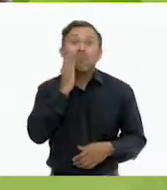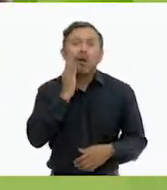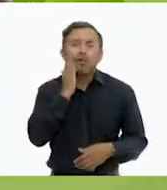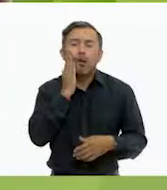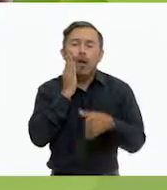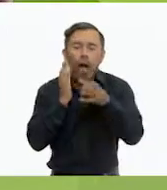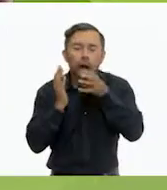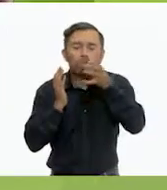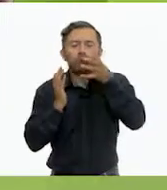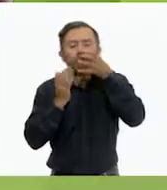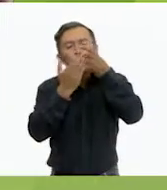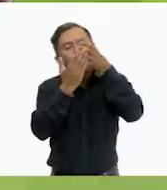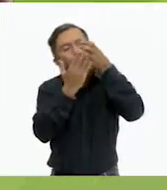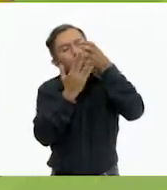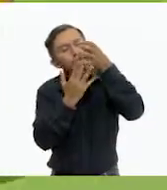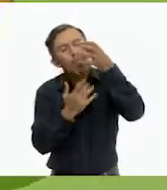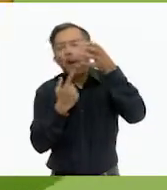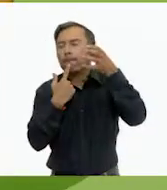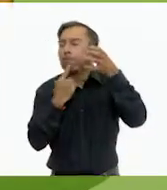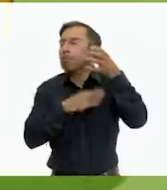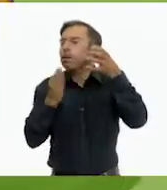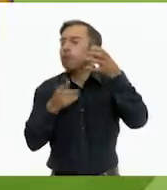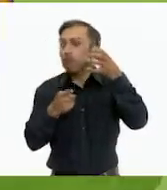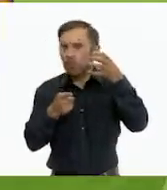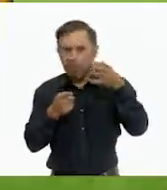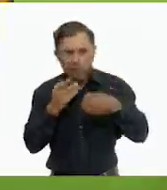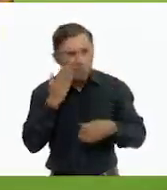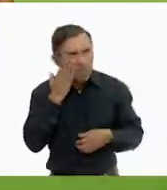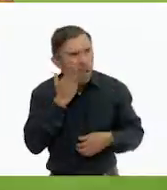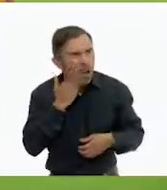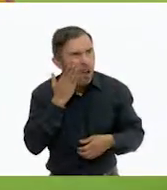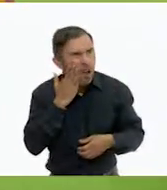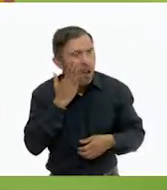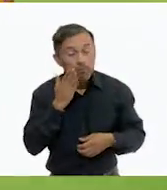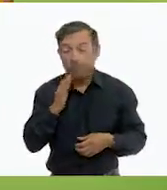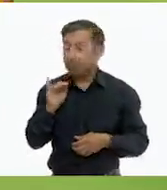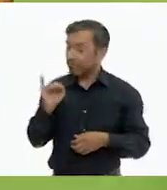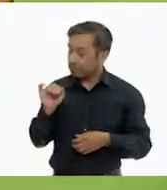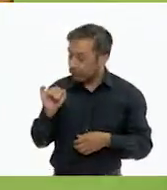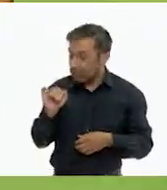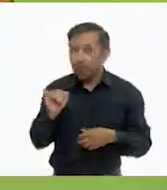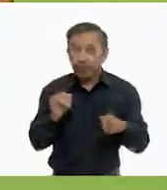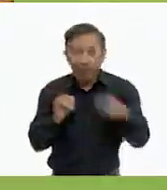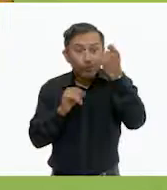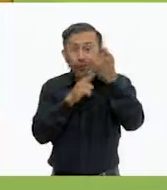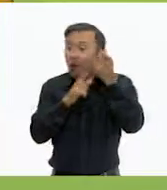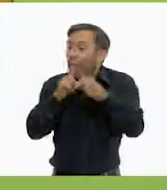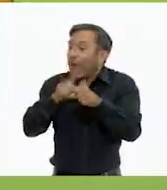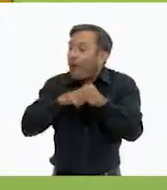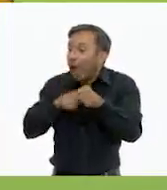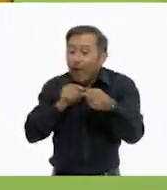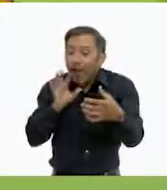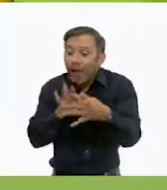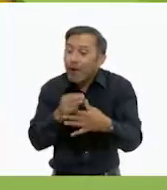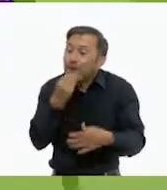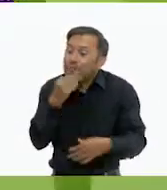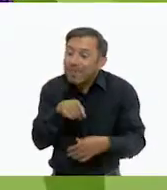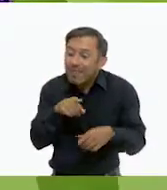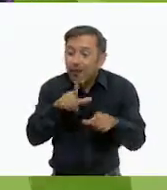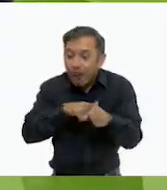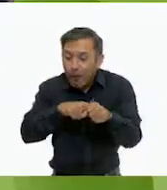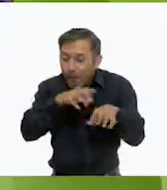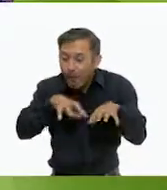saludable. ¿Manzana? Sí, Come Galletas. Comer colores significa comer comida saludable de